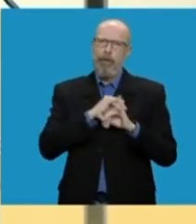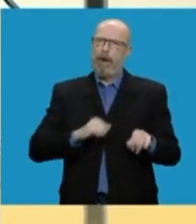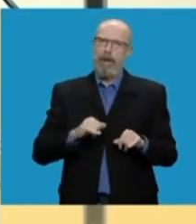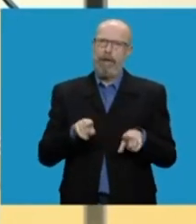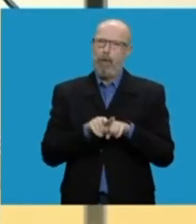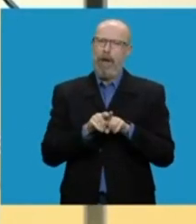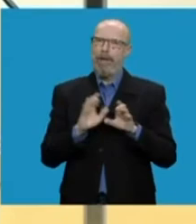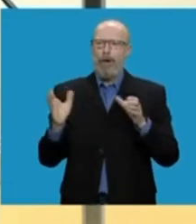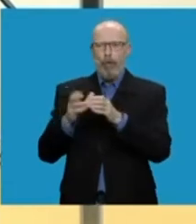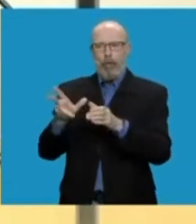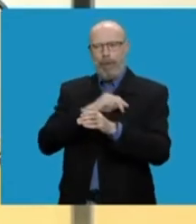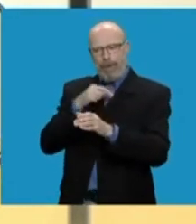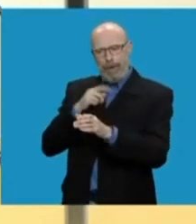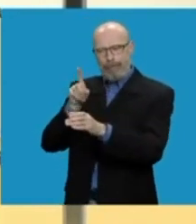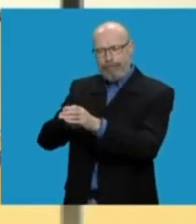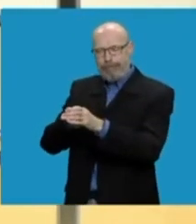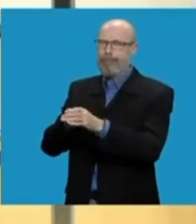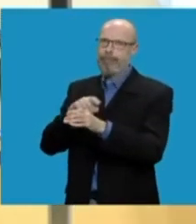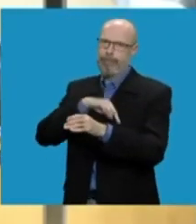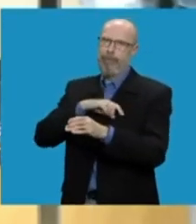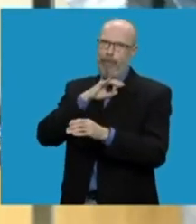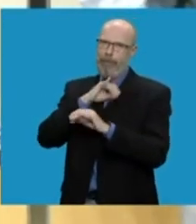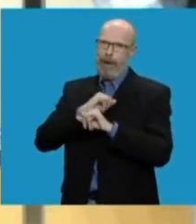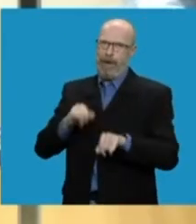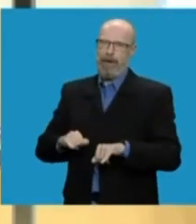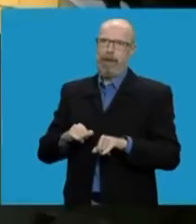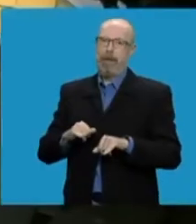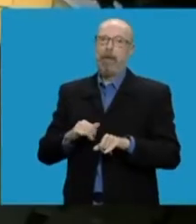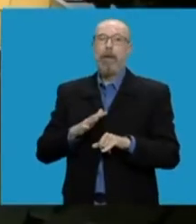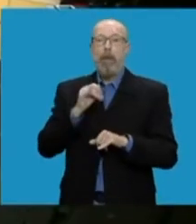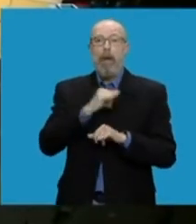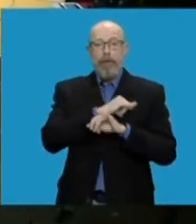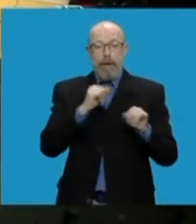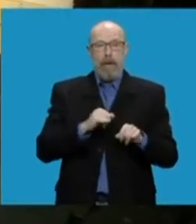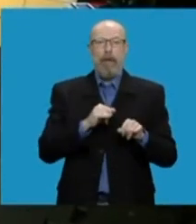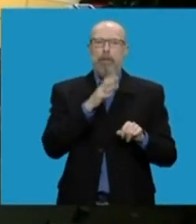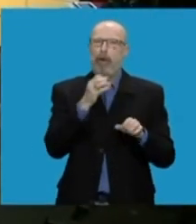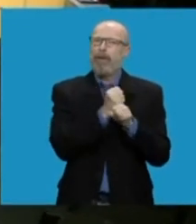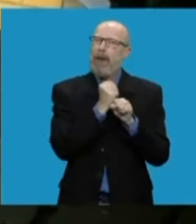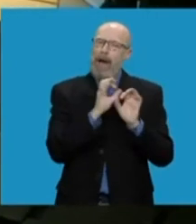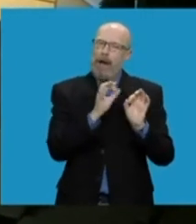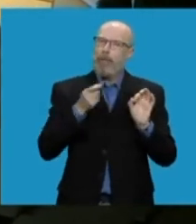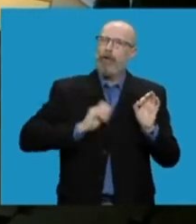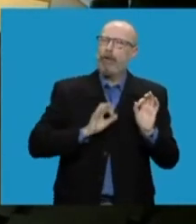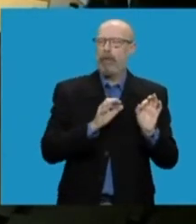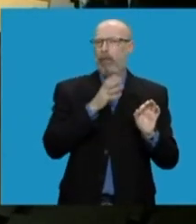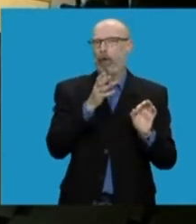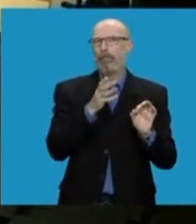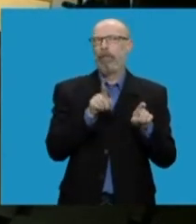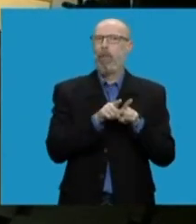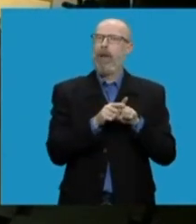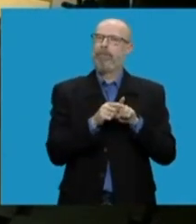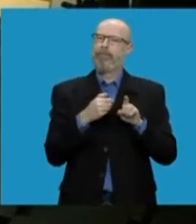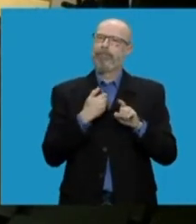de este grupo de premiados. Y sobre todo nos hace muy felices formar parte de una profesión. Creo que representamos a una generación en la que siempre